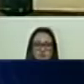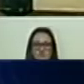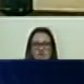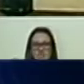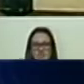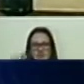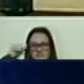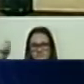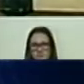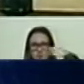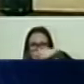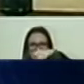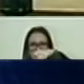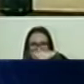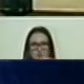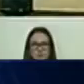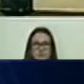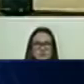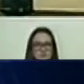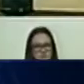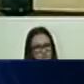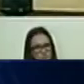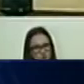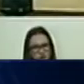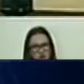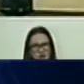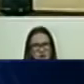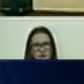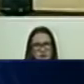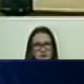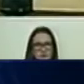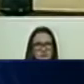yo soy de los que pongo la bandera al revés. No hagas eso, le dije yo.